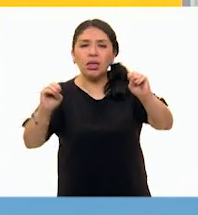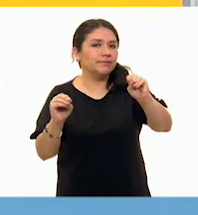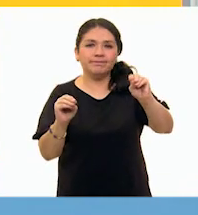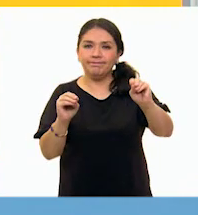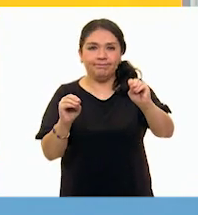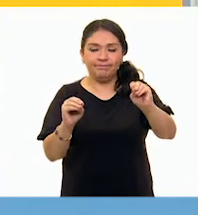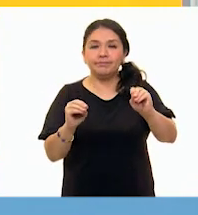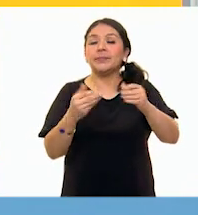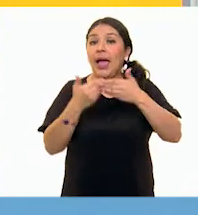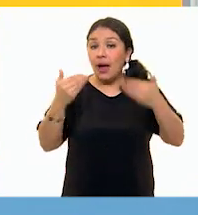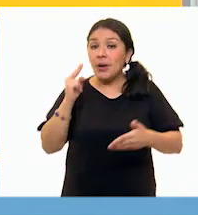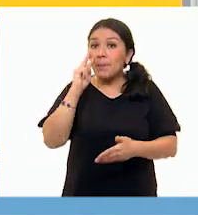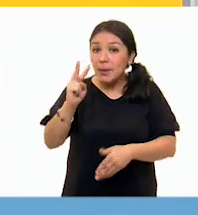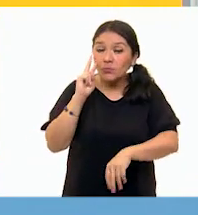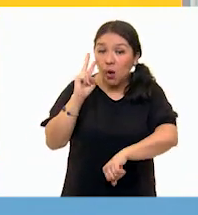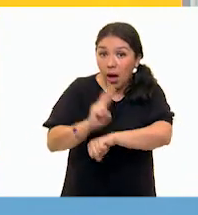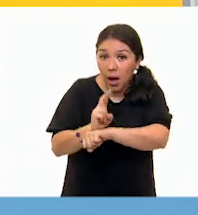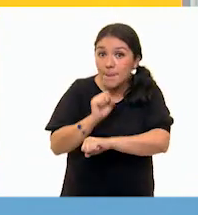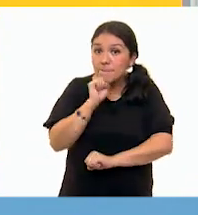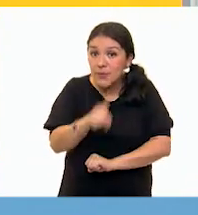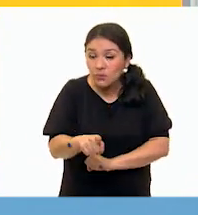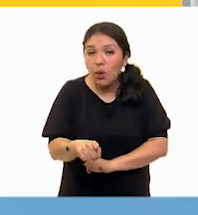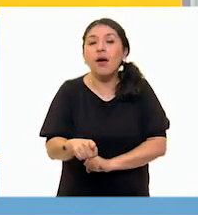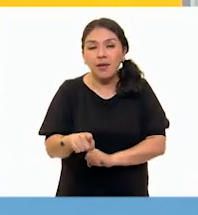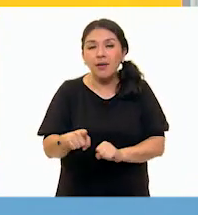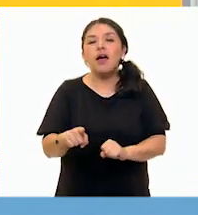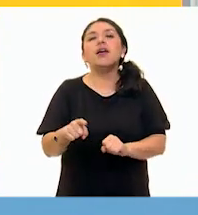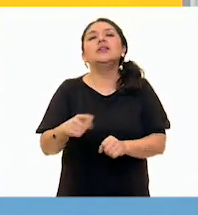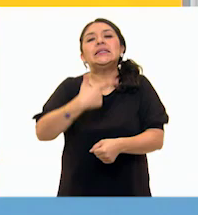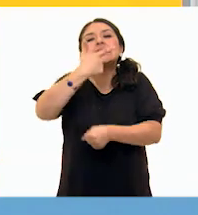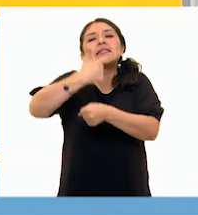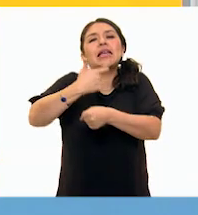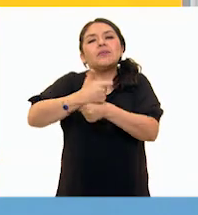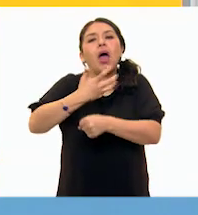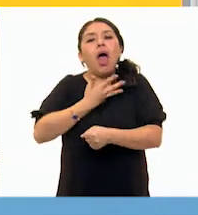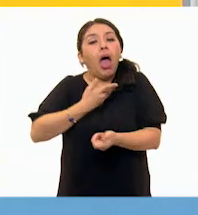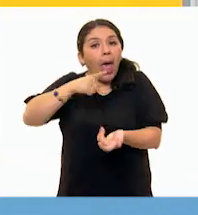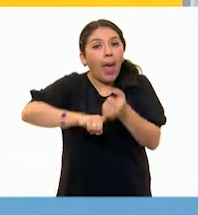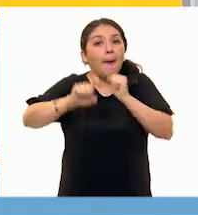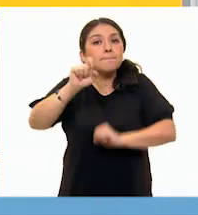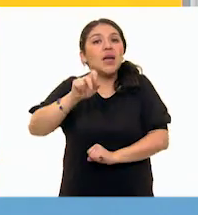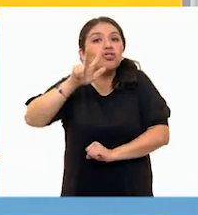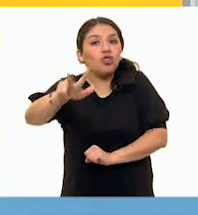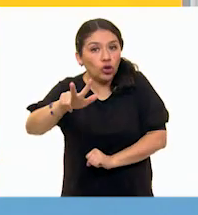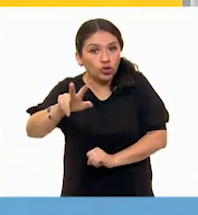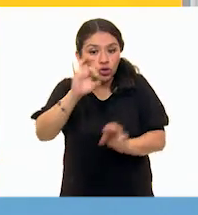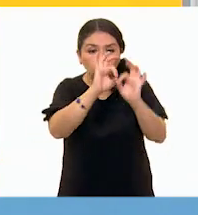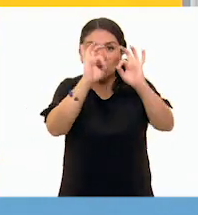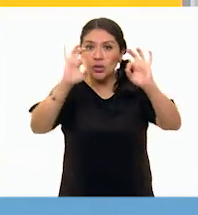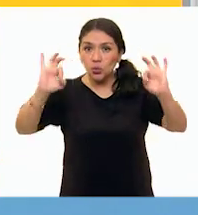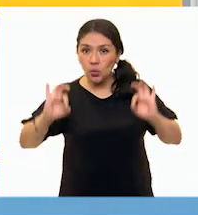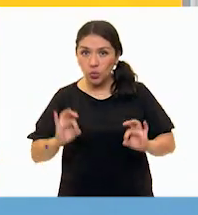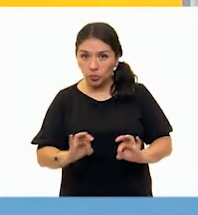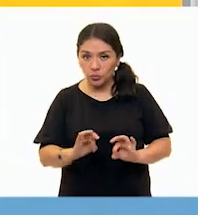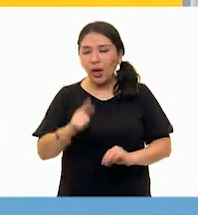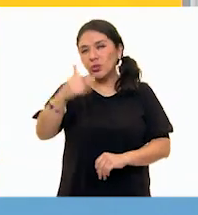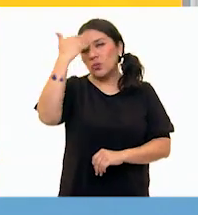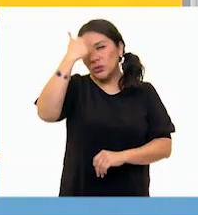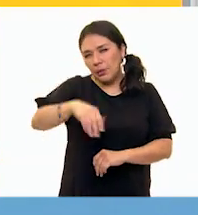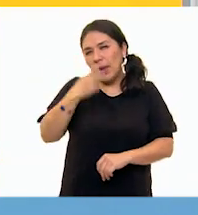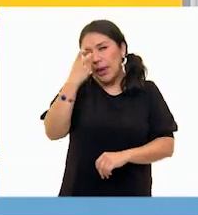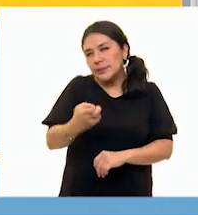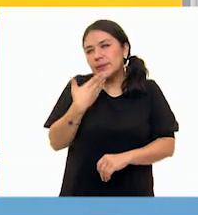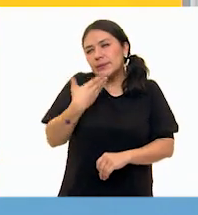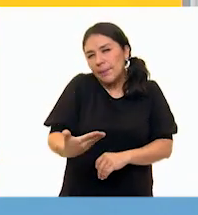Ahora, siguiendo ese mismo patrón, la figura 7 tendrá 28 círculos y podemos saber que es